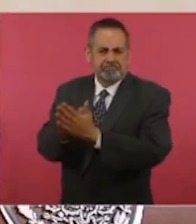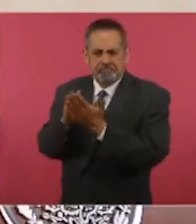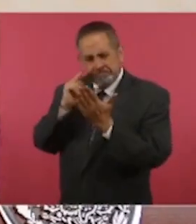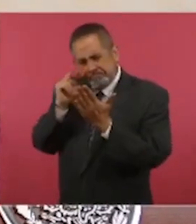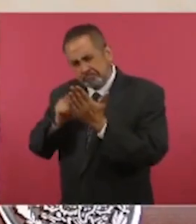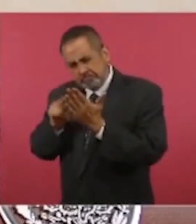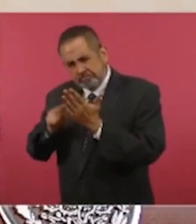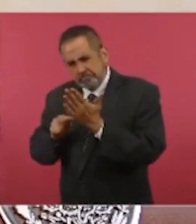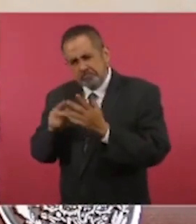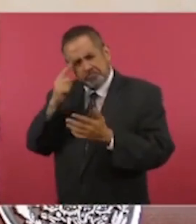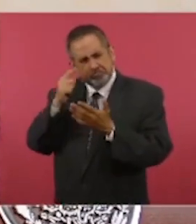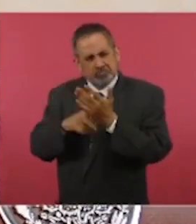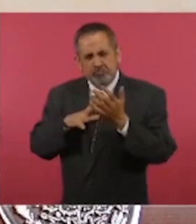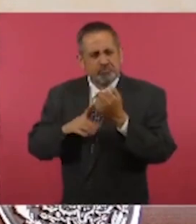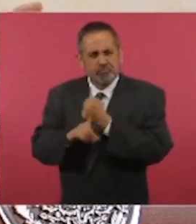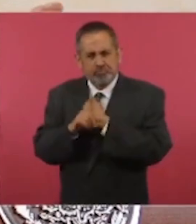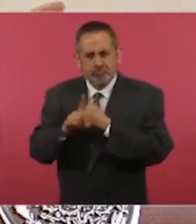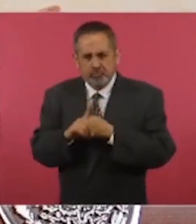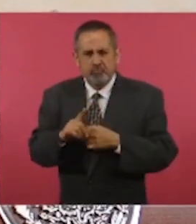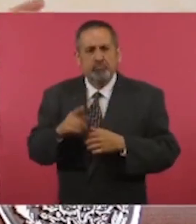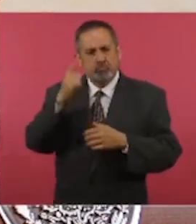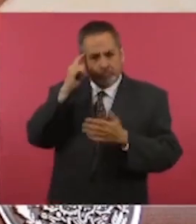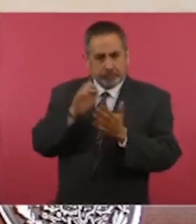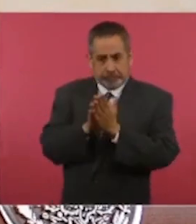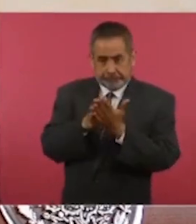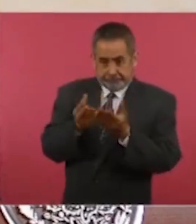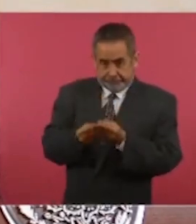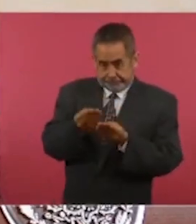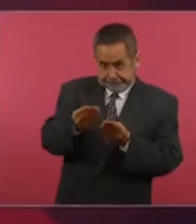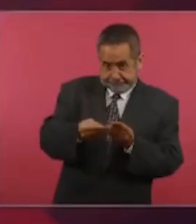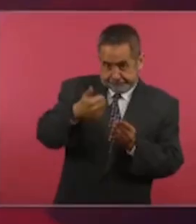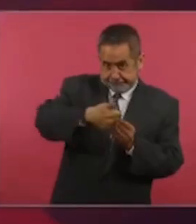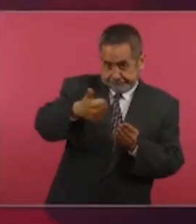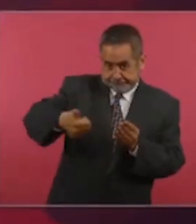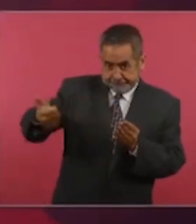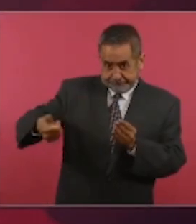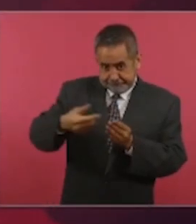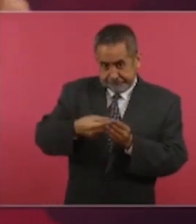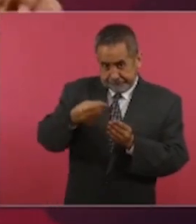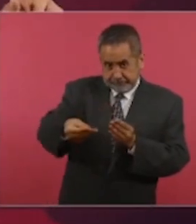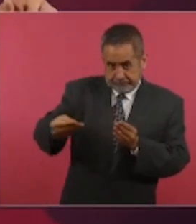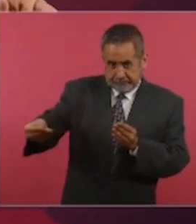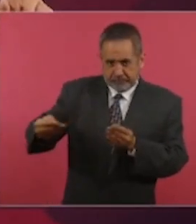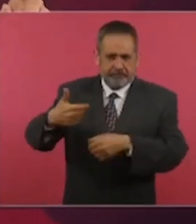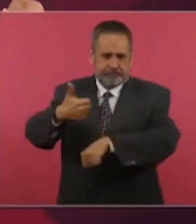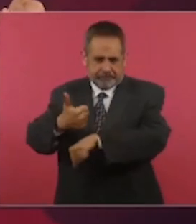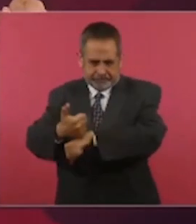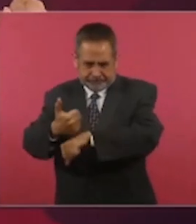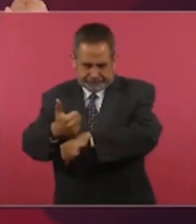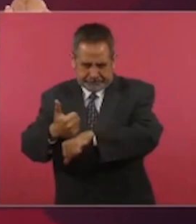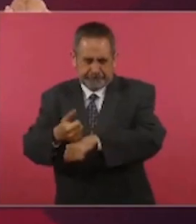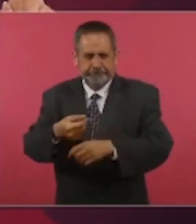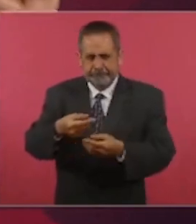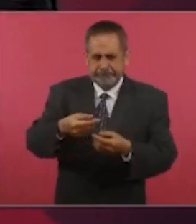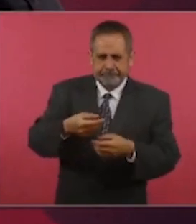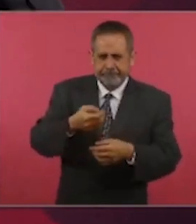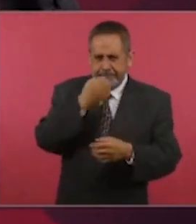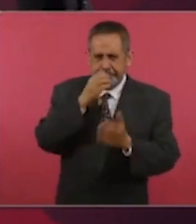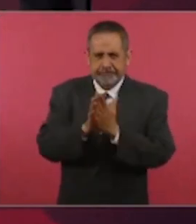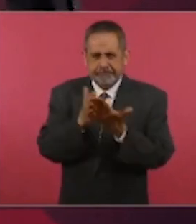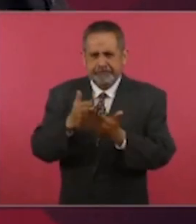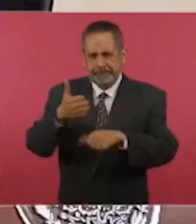No va a haber ningún problema. Entonces, que les entreguen los libros uno por uno. Primero los de primaria.